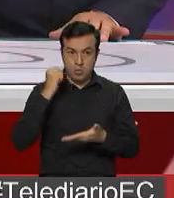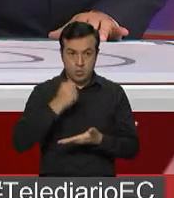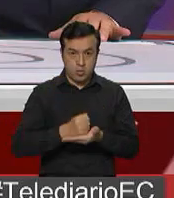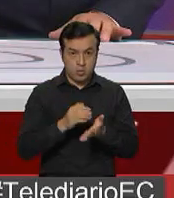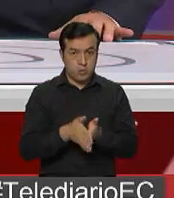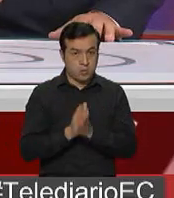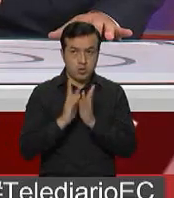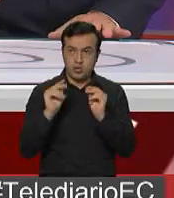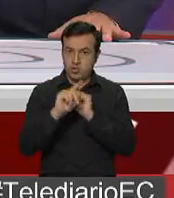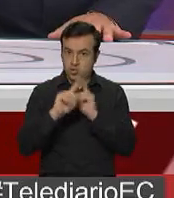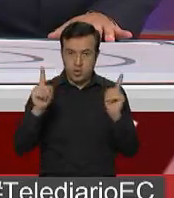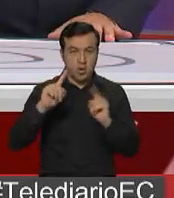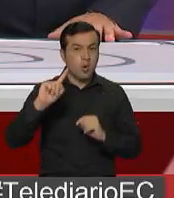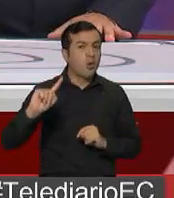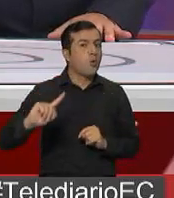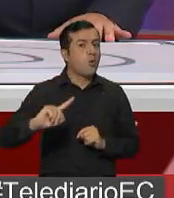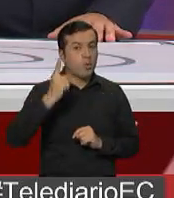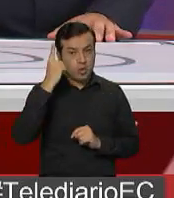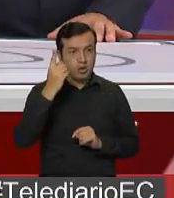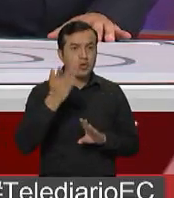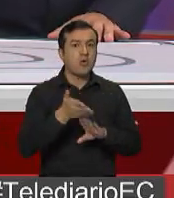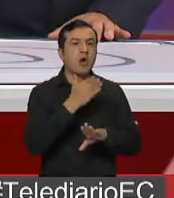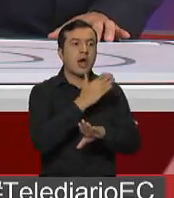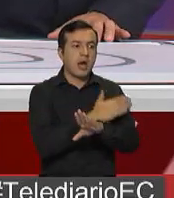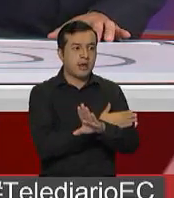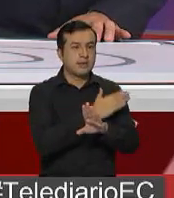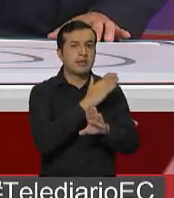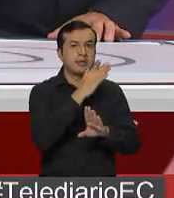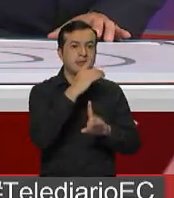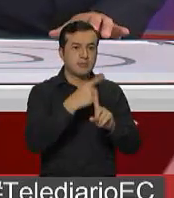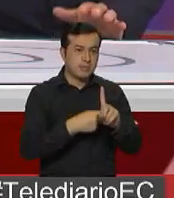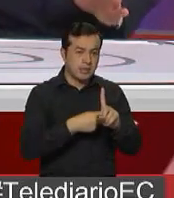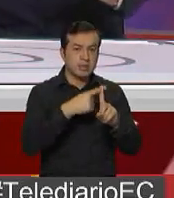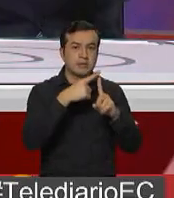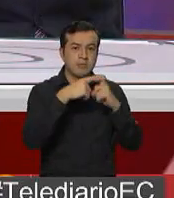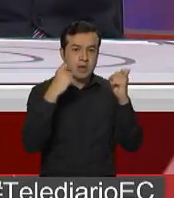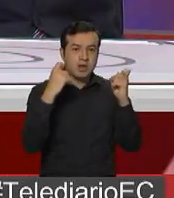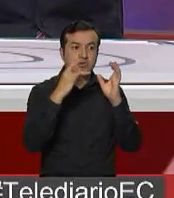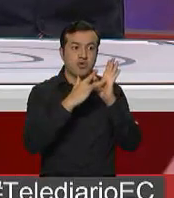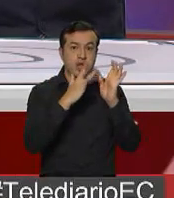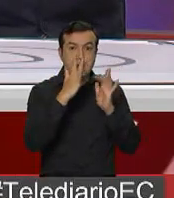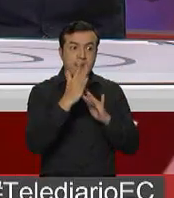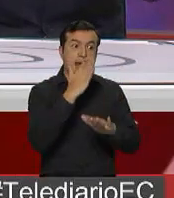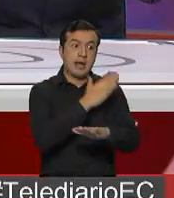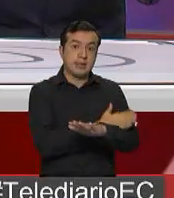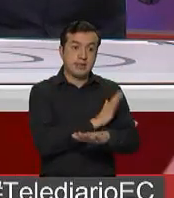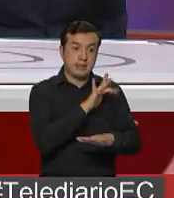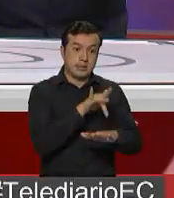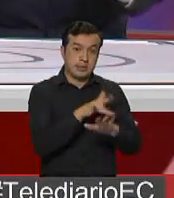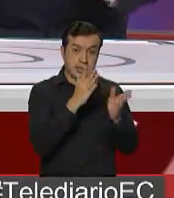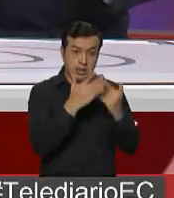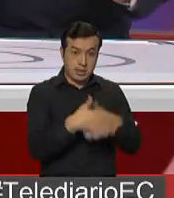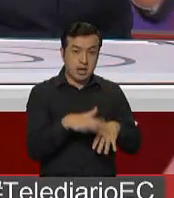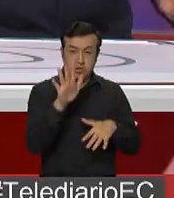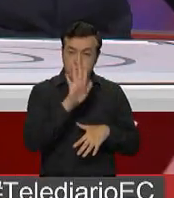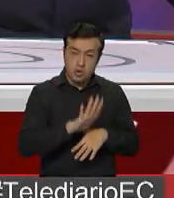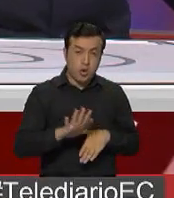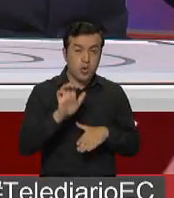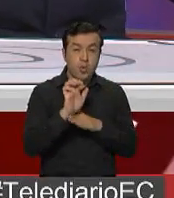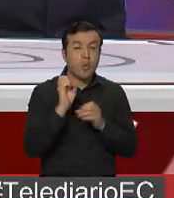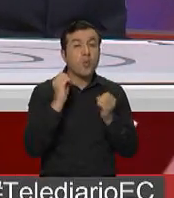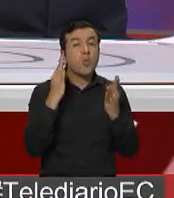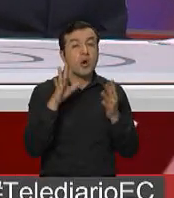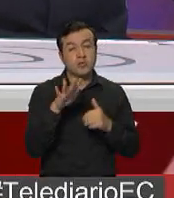atendiendo exclusivamente a aquellos que fueron agendados para el mes de marzo y abril. ¿Cuántos casos estamos hablando a nivel nacional? ¿Han cuantificado